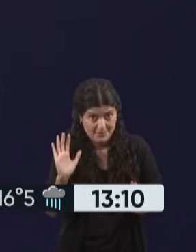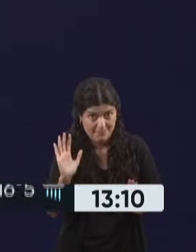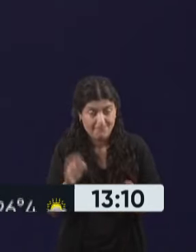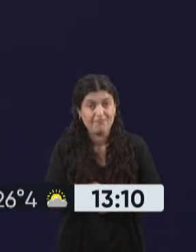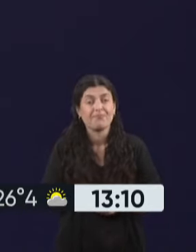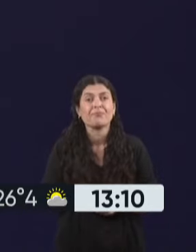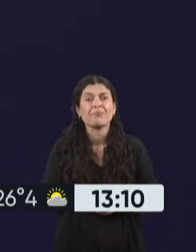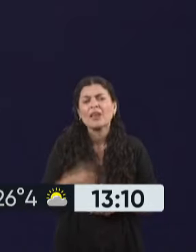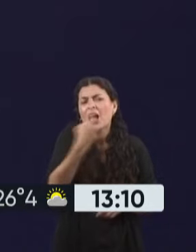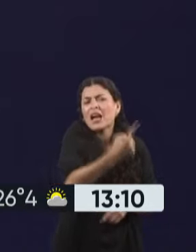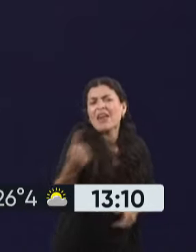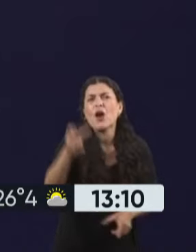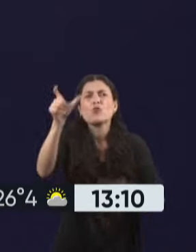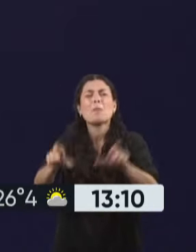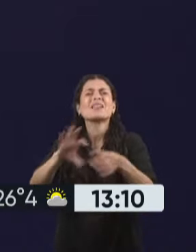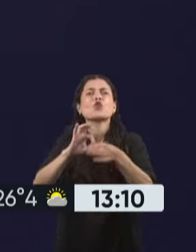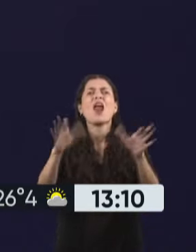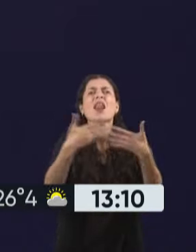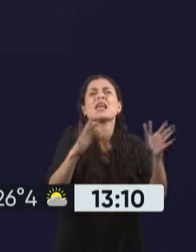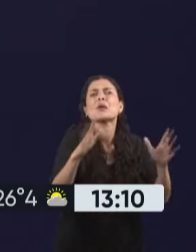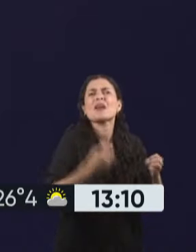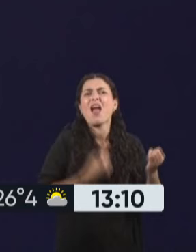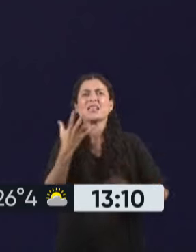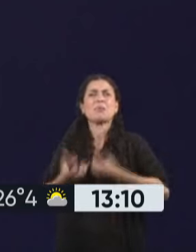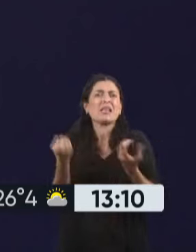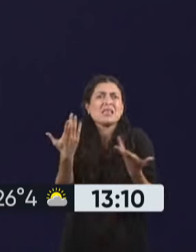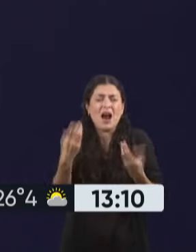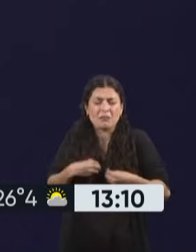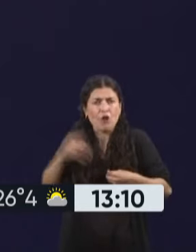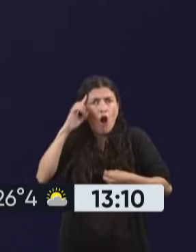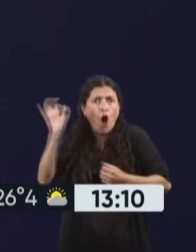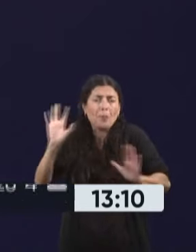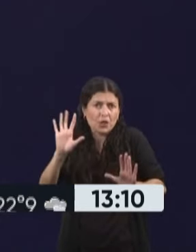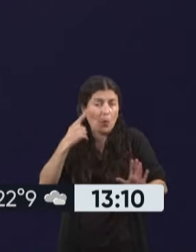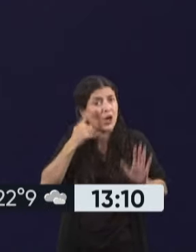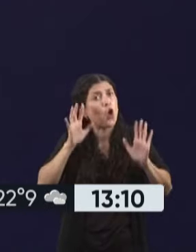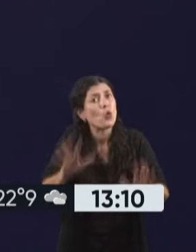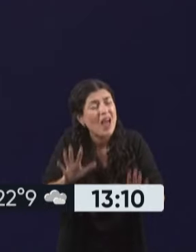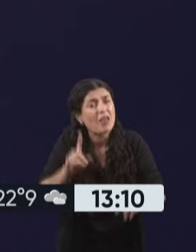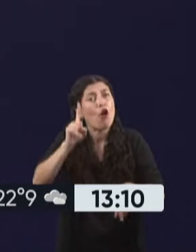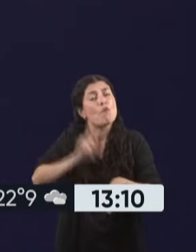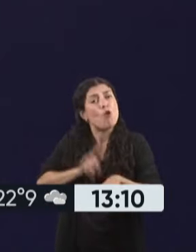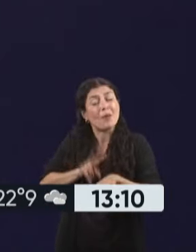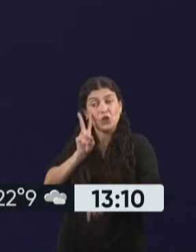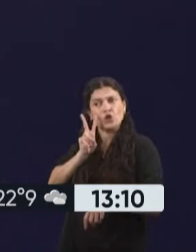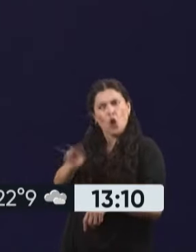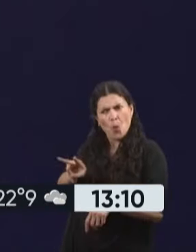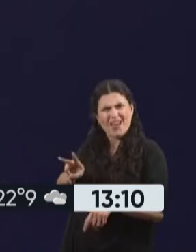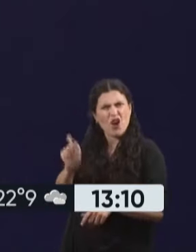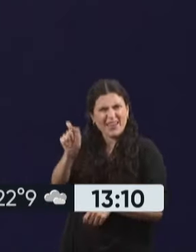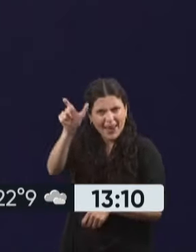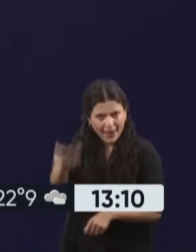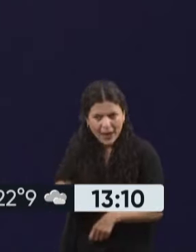todo el mundo está en libertad de hacerlo, pero guarda con decir cualquier cosa porque los que lo están diciendo no son los más